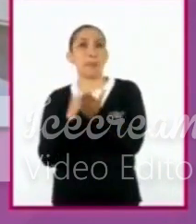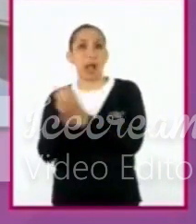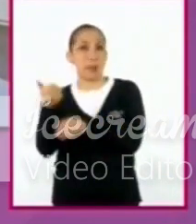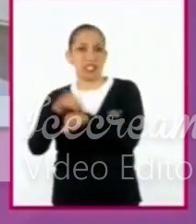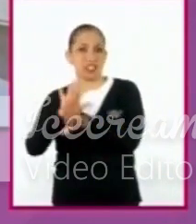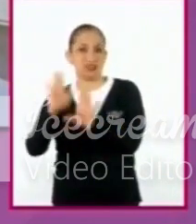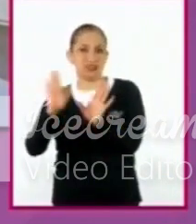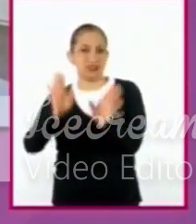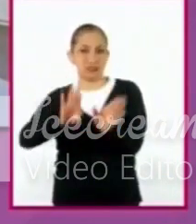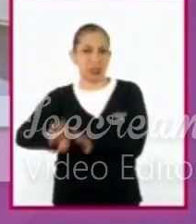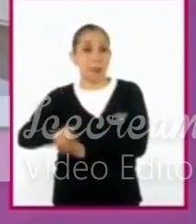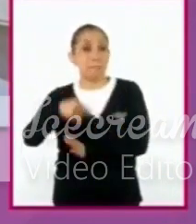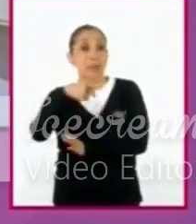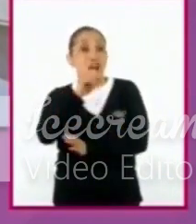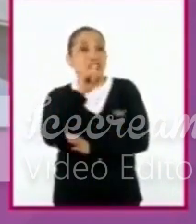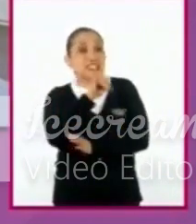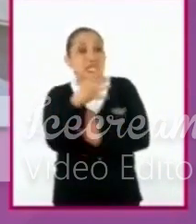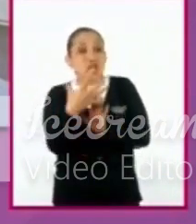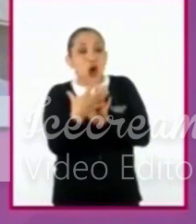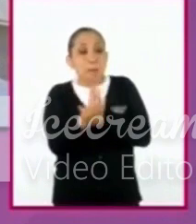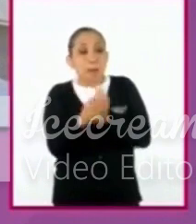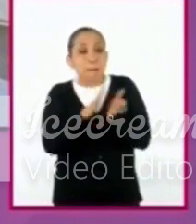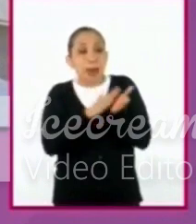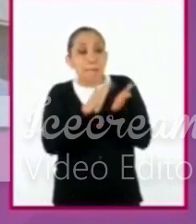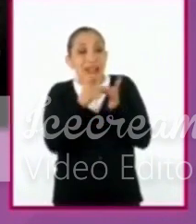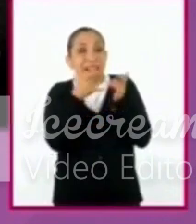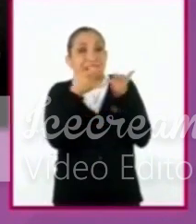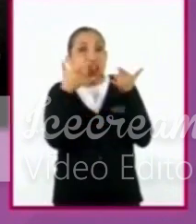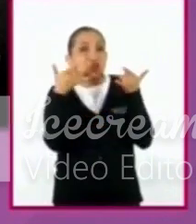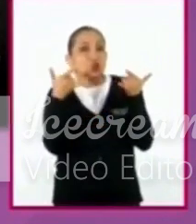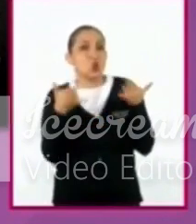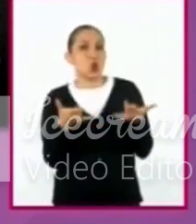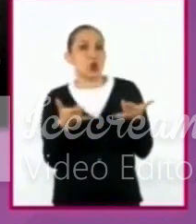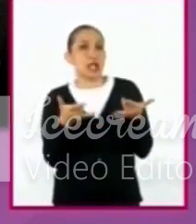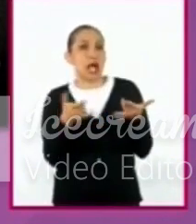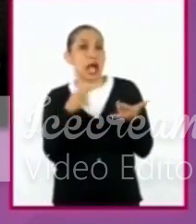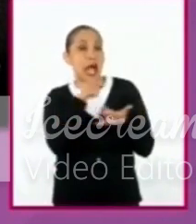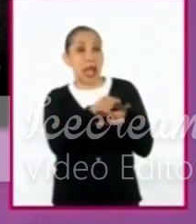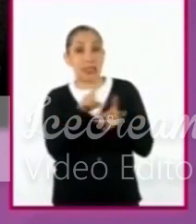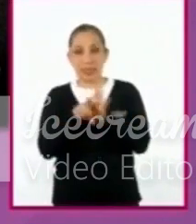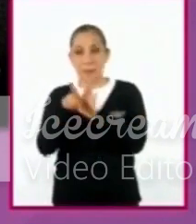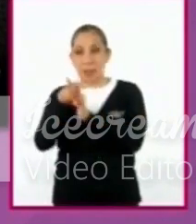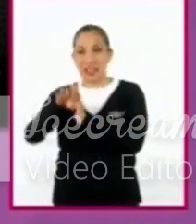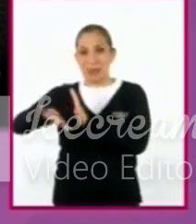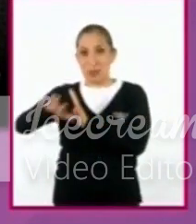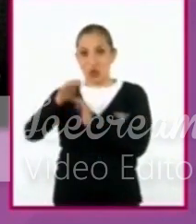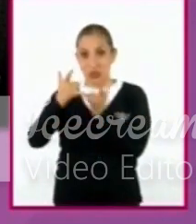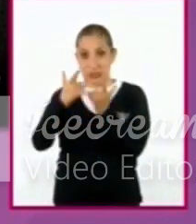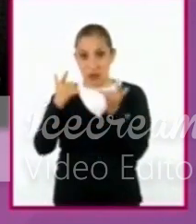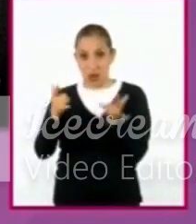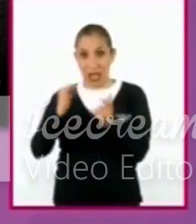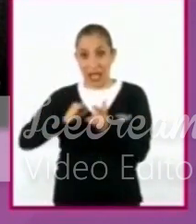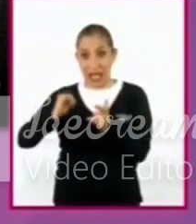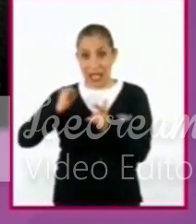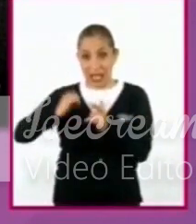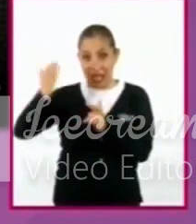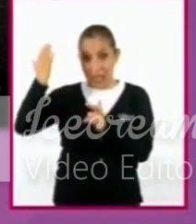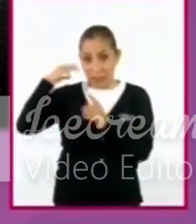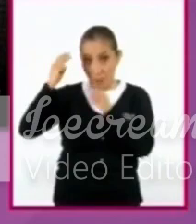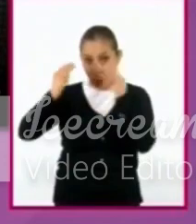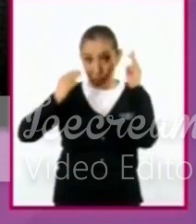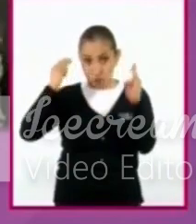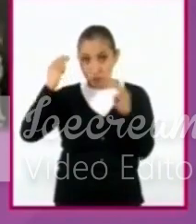administrativos, pero sí copia de documentos históricos que el departamento de historia que tenía el antiguo museo